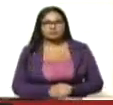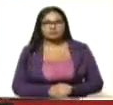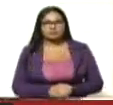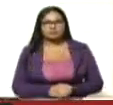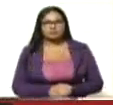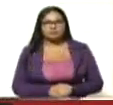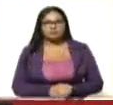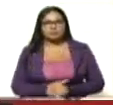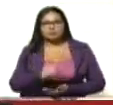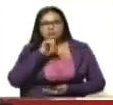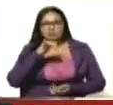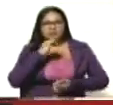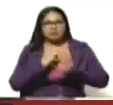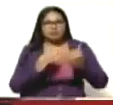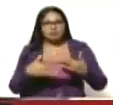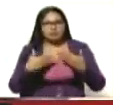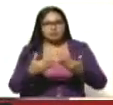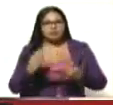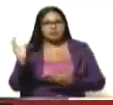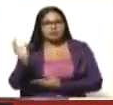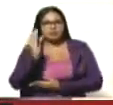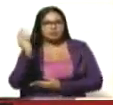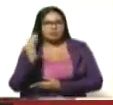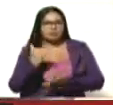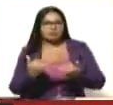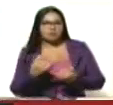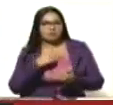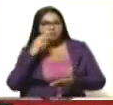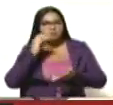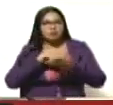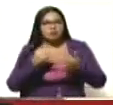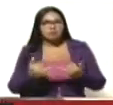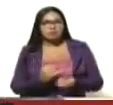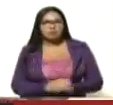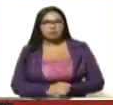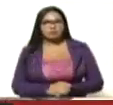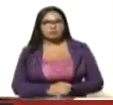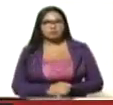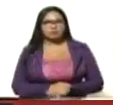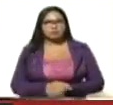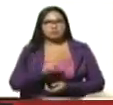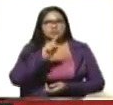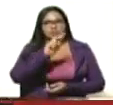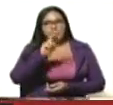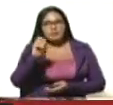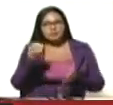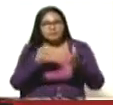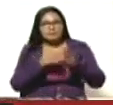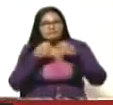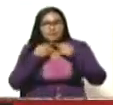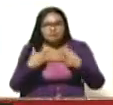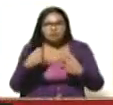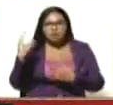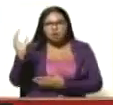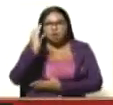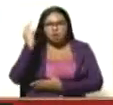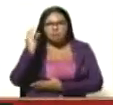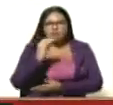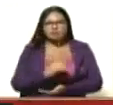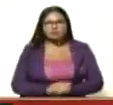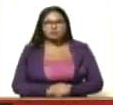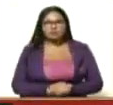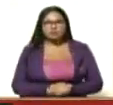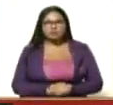final que se le entregó al Estado colombiano, se establece que hay 120.000 desaparecidos en Colombia.